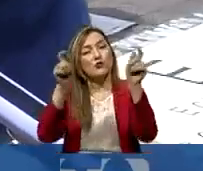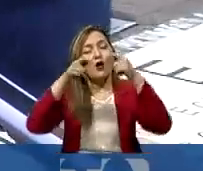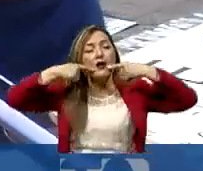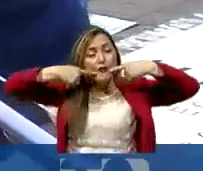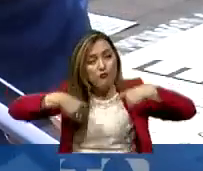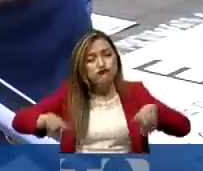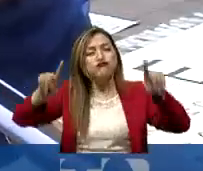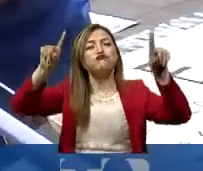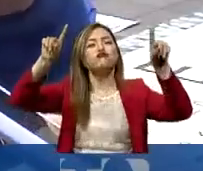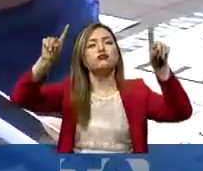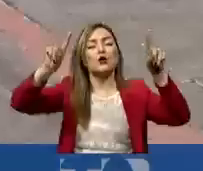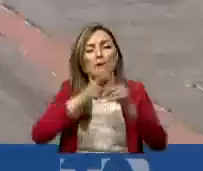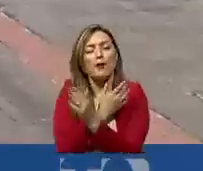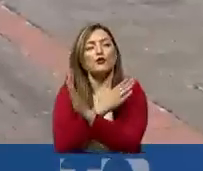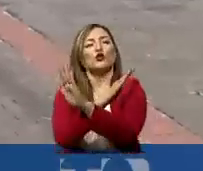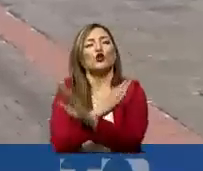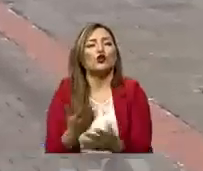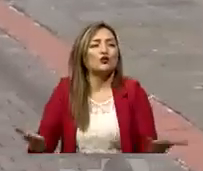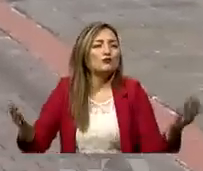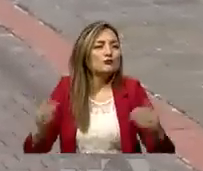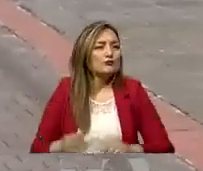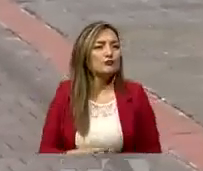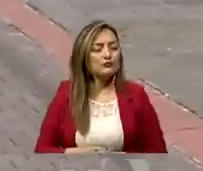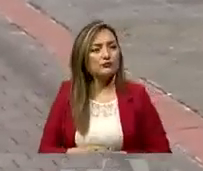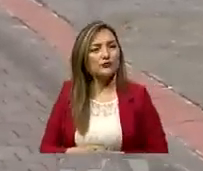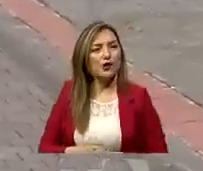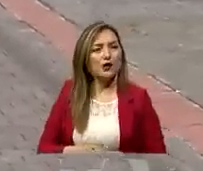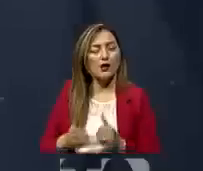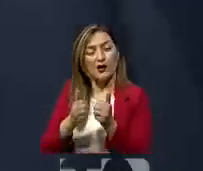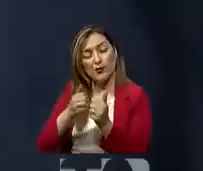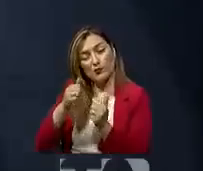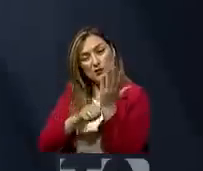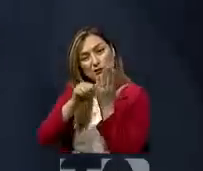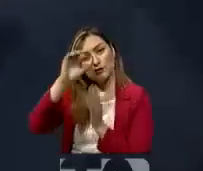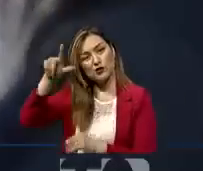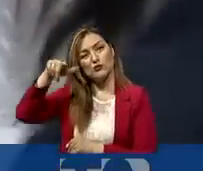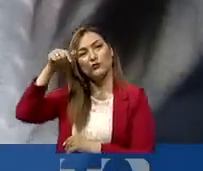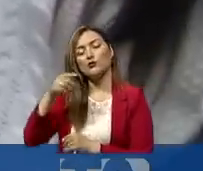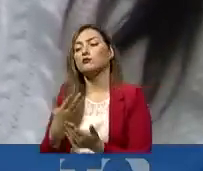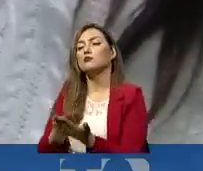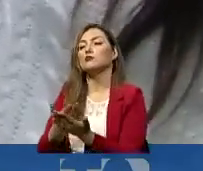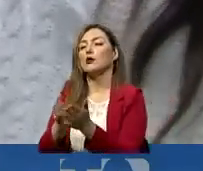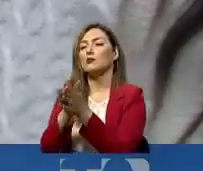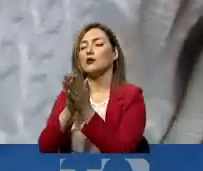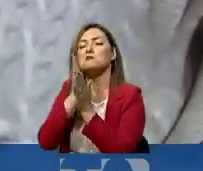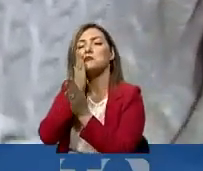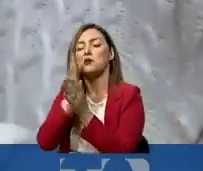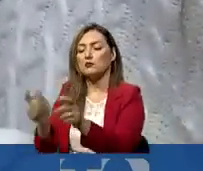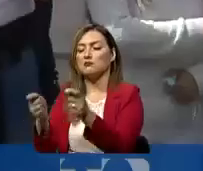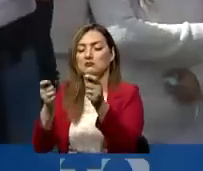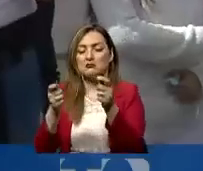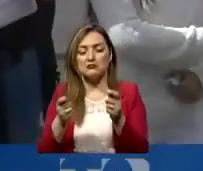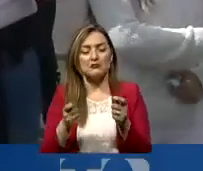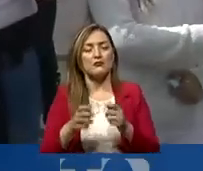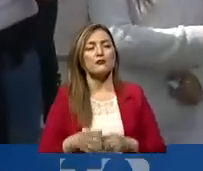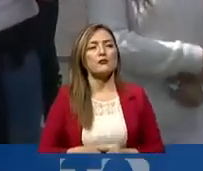difusión, una campaña de prevención. Personal del Ministerio de Gobierno acudió al plantón para recibir personalmente el pedido de la madre de Jennifer.